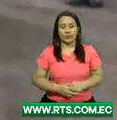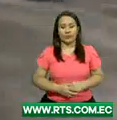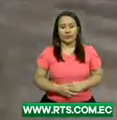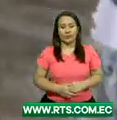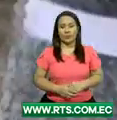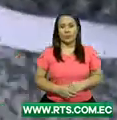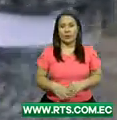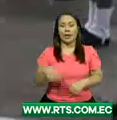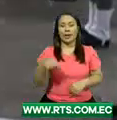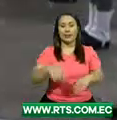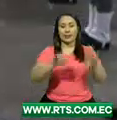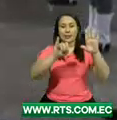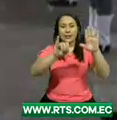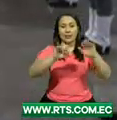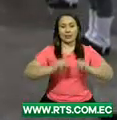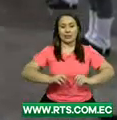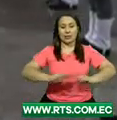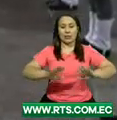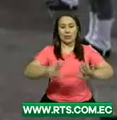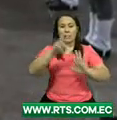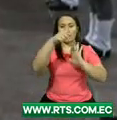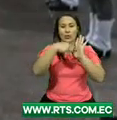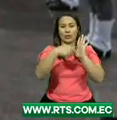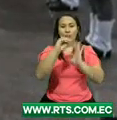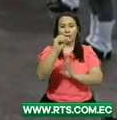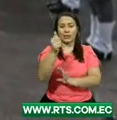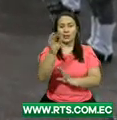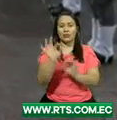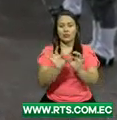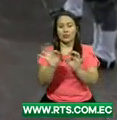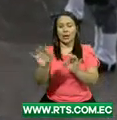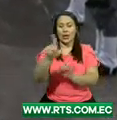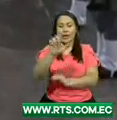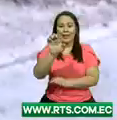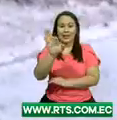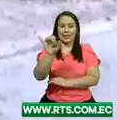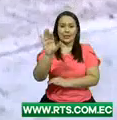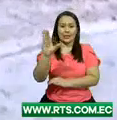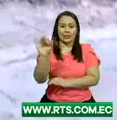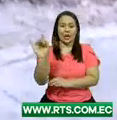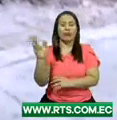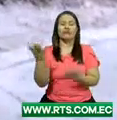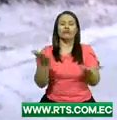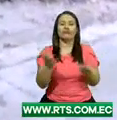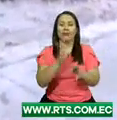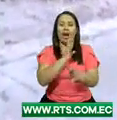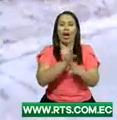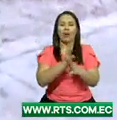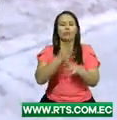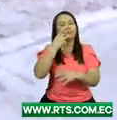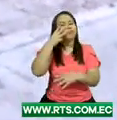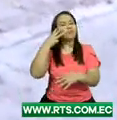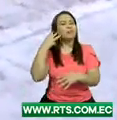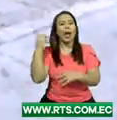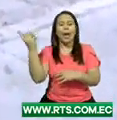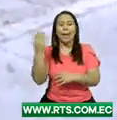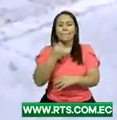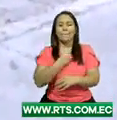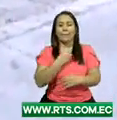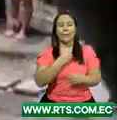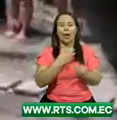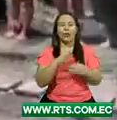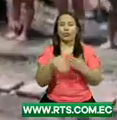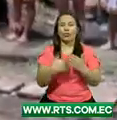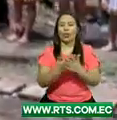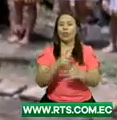durante este 6 de septiembre de 2019 en la ciudad de leticia colombia se llevó adelante la cumbre por la amazonía en donde el primer mandatario junto con sus